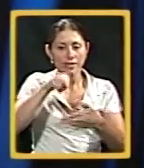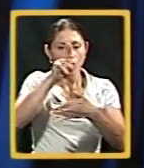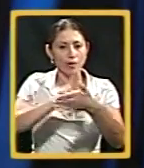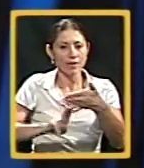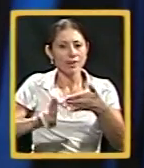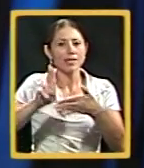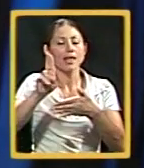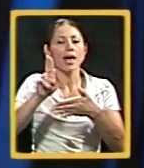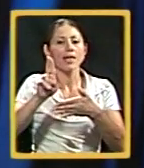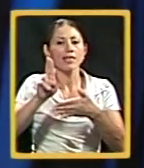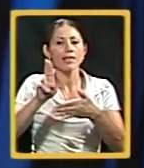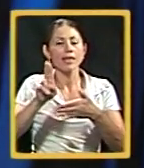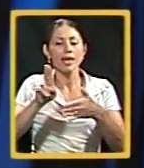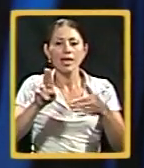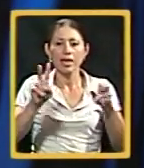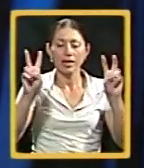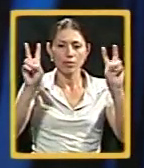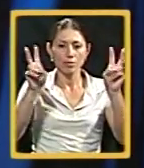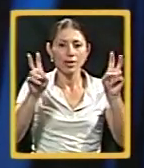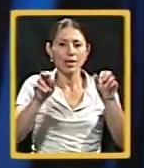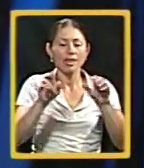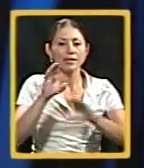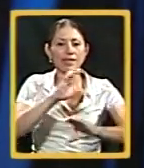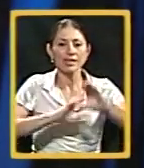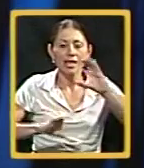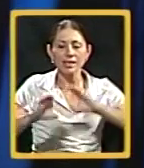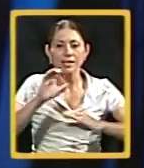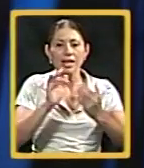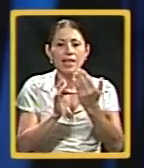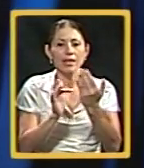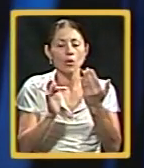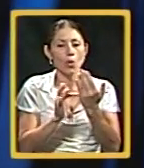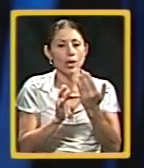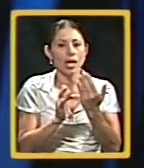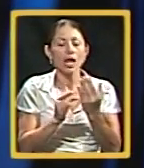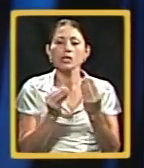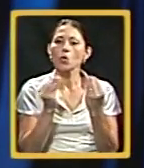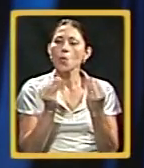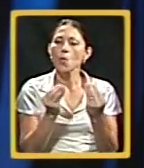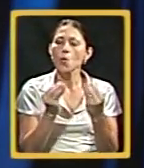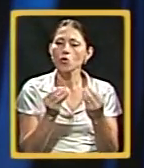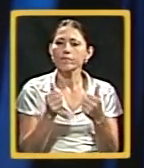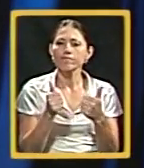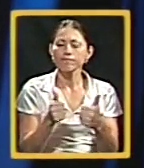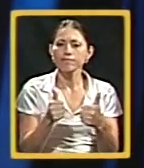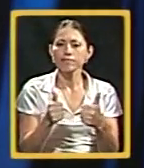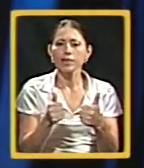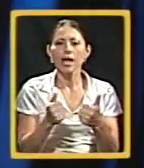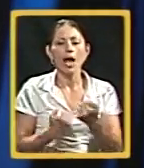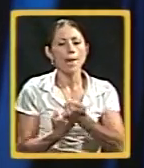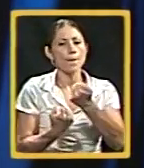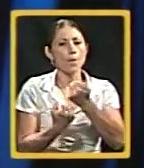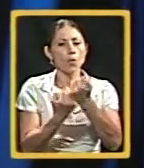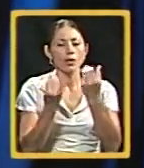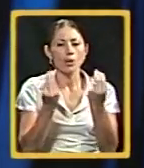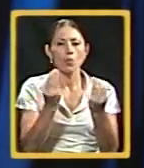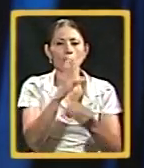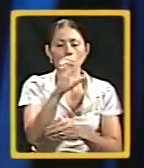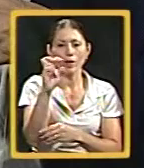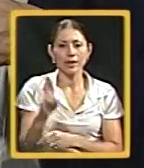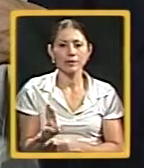en el campo de la ciencia y la tecnología ha sido muy rica y yo creo que le ha aportado muchísimo al país.